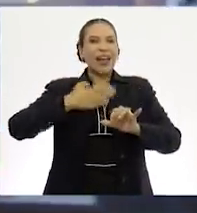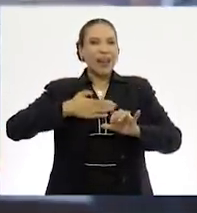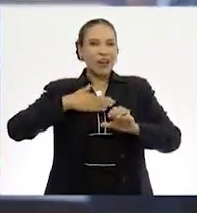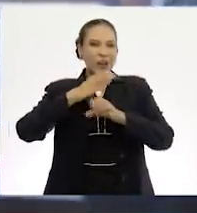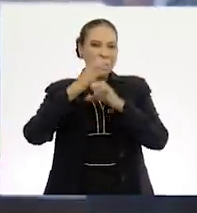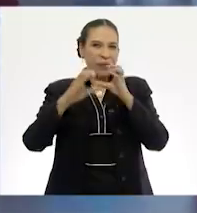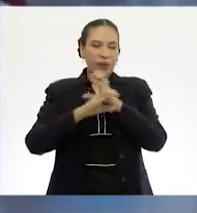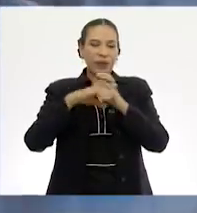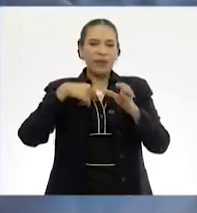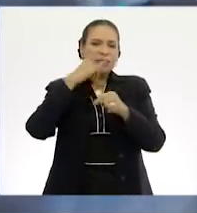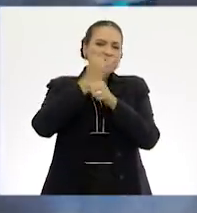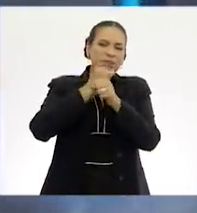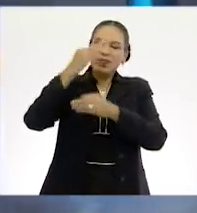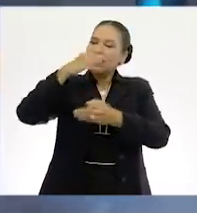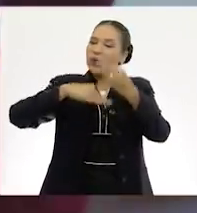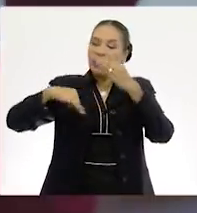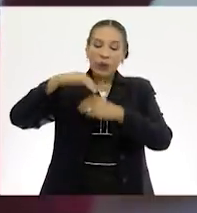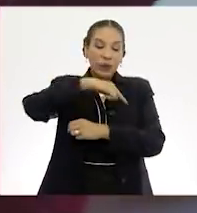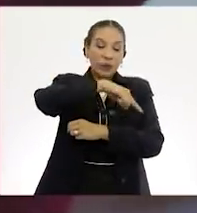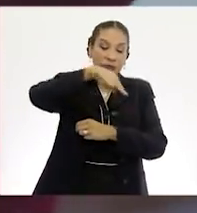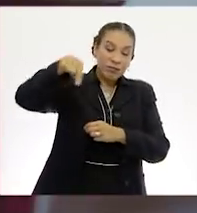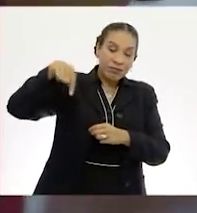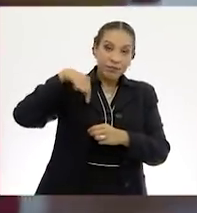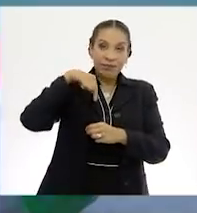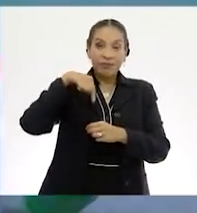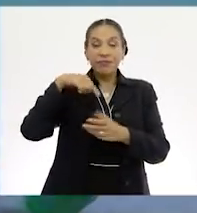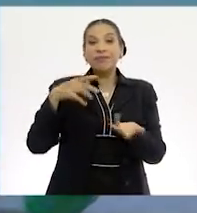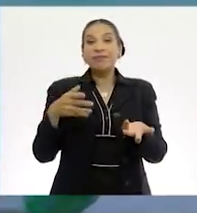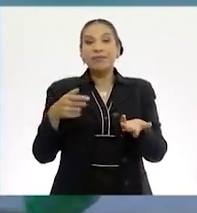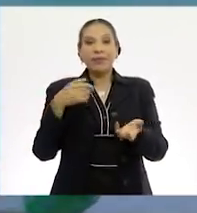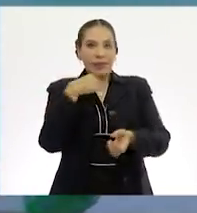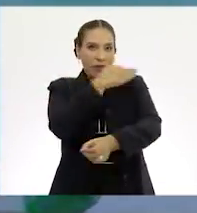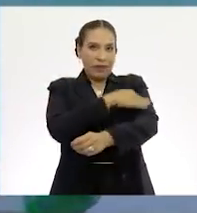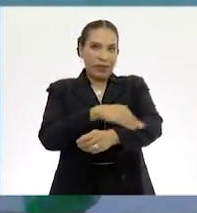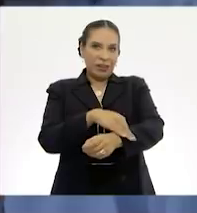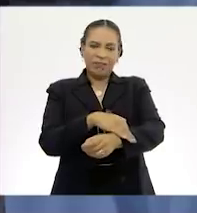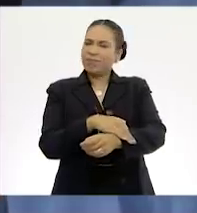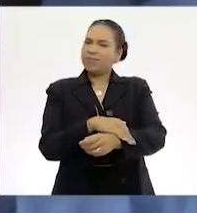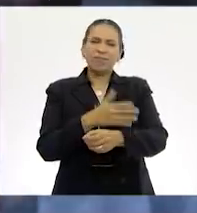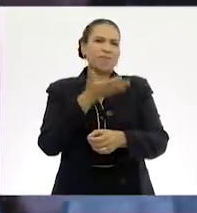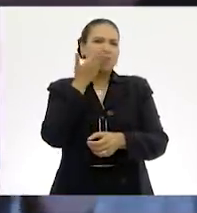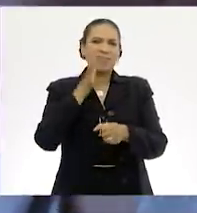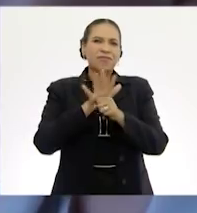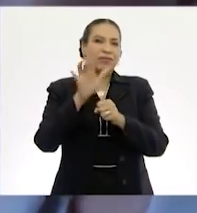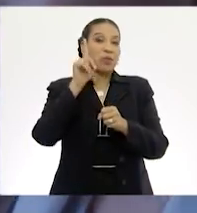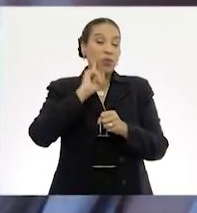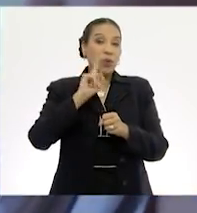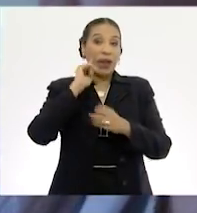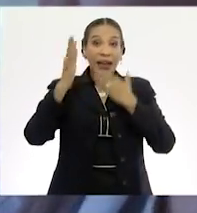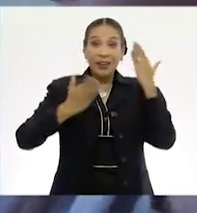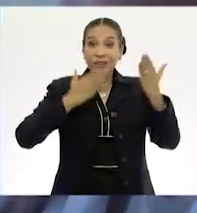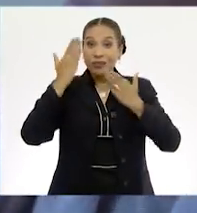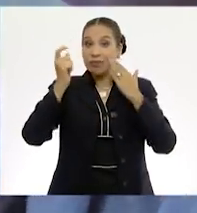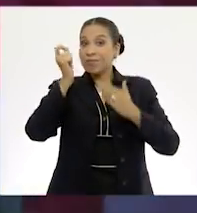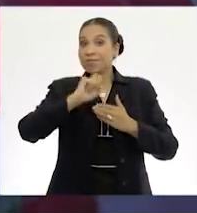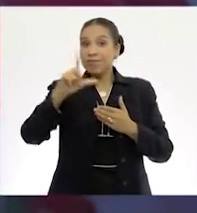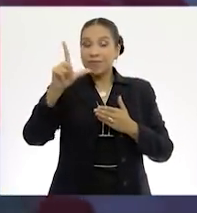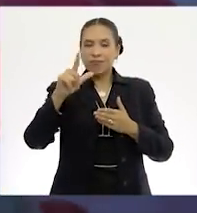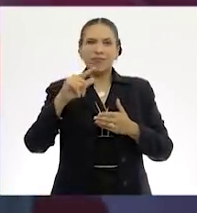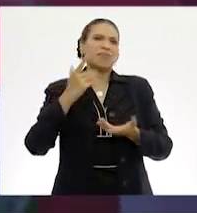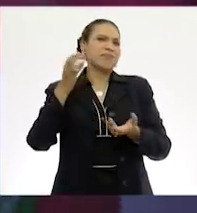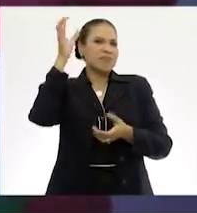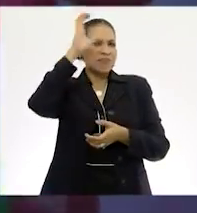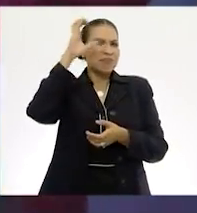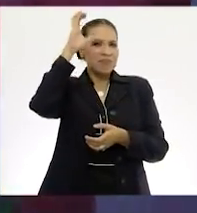y explorando todo lo que me encontraba a mi paso. En mi familia no era tan común que alguna mujer estudiara profesionalmente